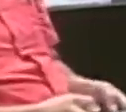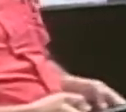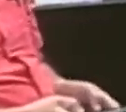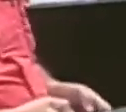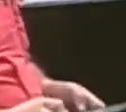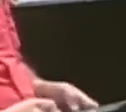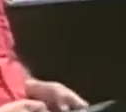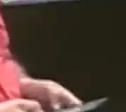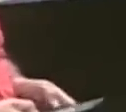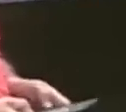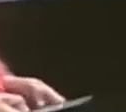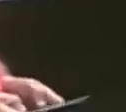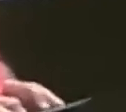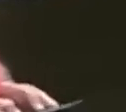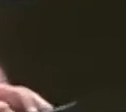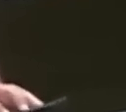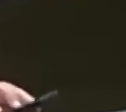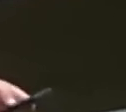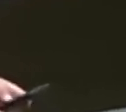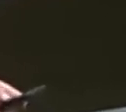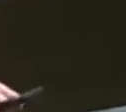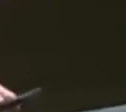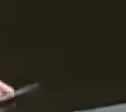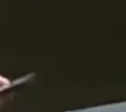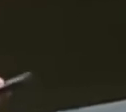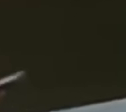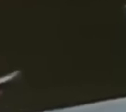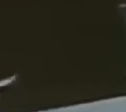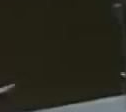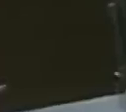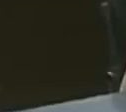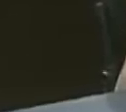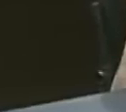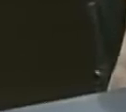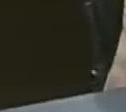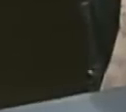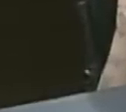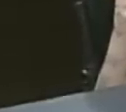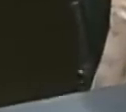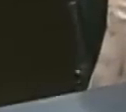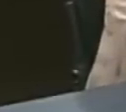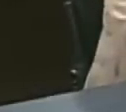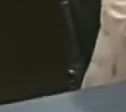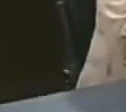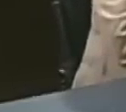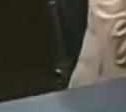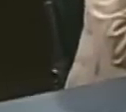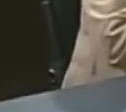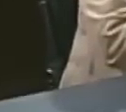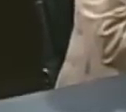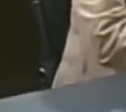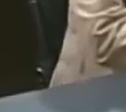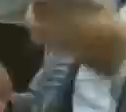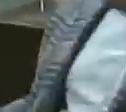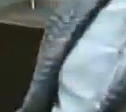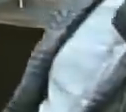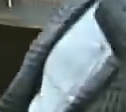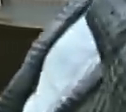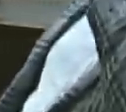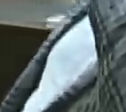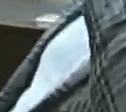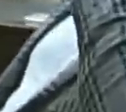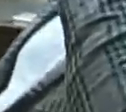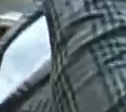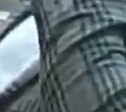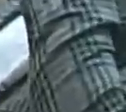fijaban postura rechazando pues lo que ha debatido el Parlamento Europeo, donde lo han calificado como acciones injerencistas en